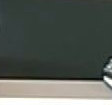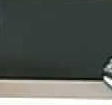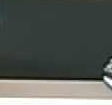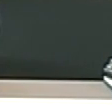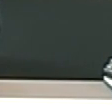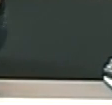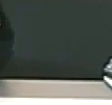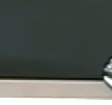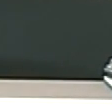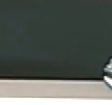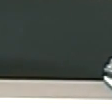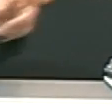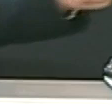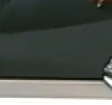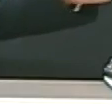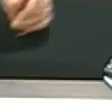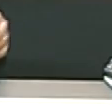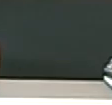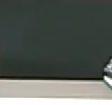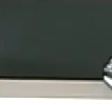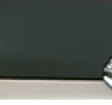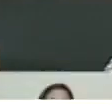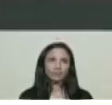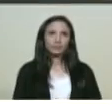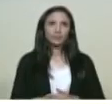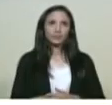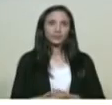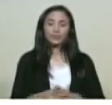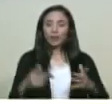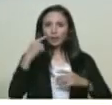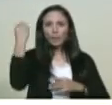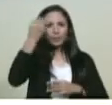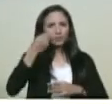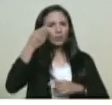500. Hay que ir pensando en el fuerte, ¿vale?